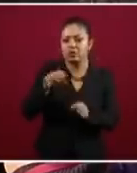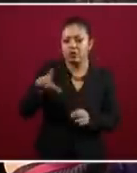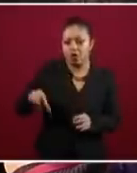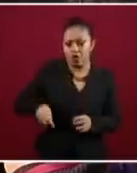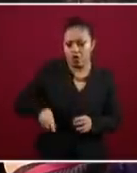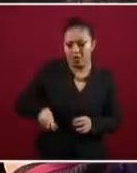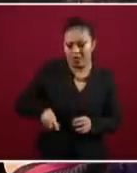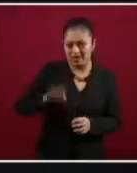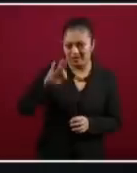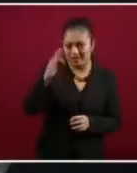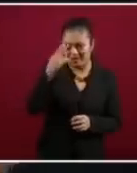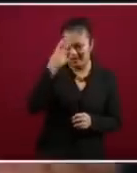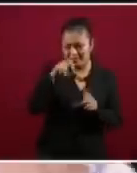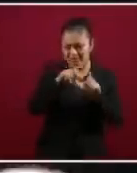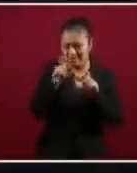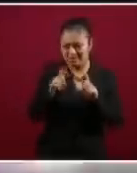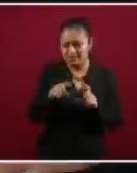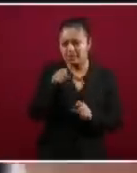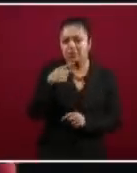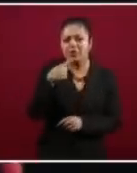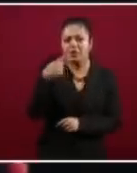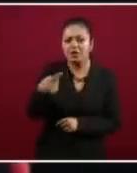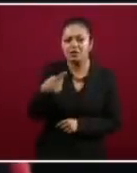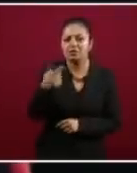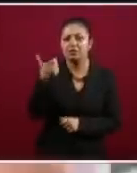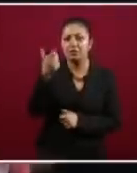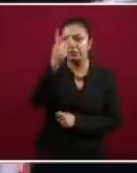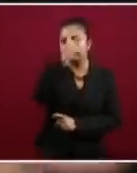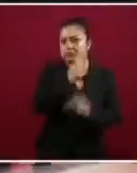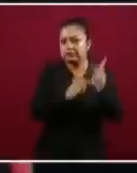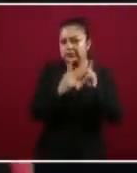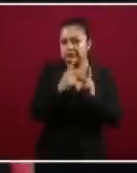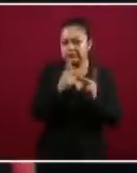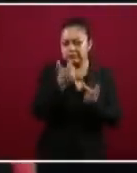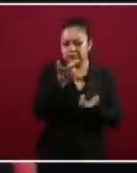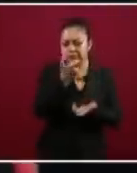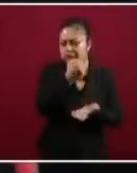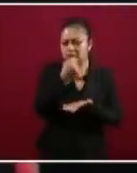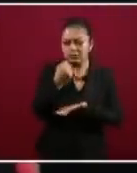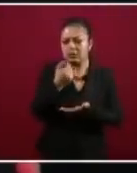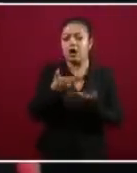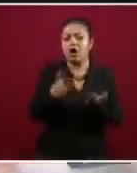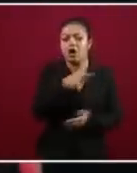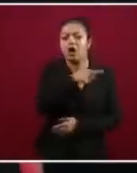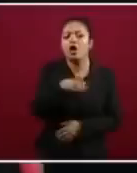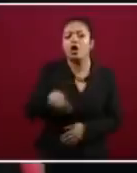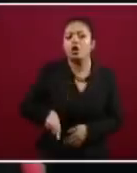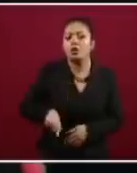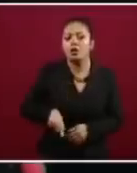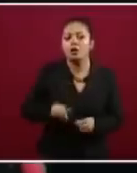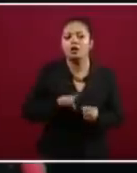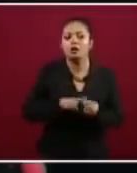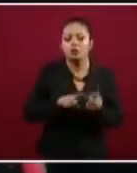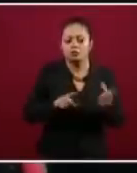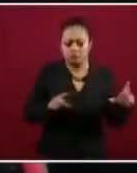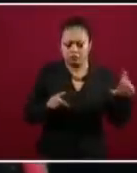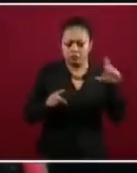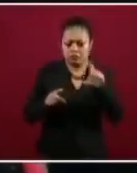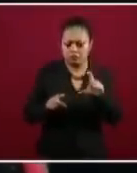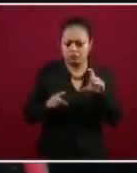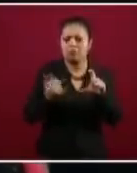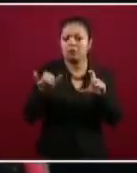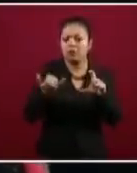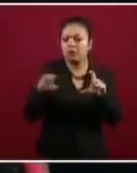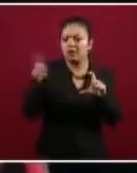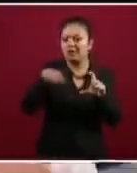gobierno federal, toda vez que usted dice que ya no se va a hacer uso de créditos? ¿Qué parte va a tener de inversión el gobierno federal y qué parte la